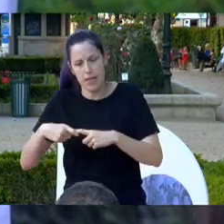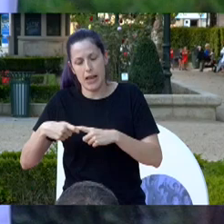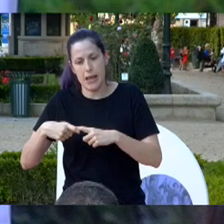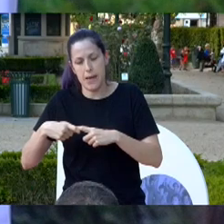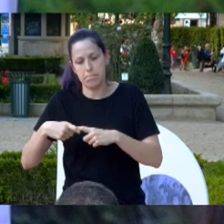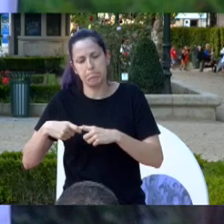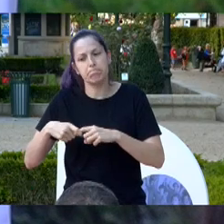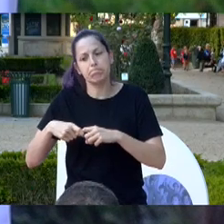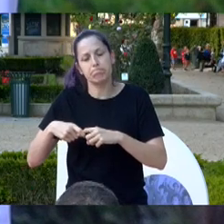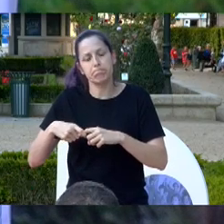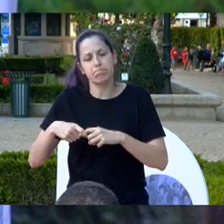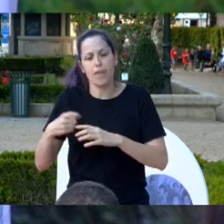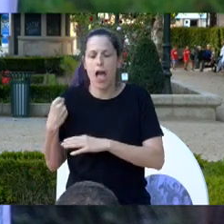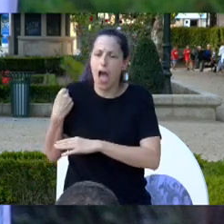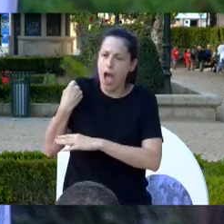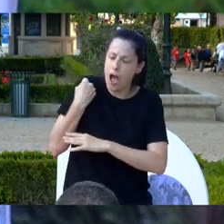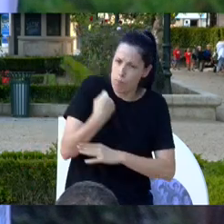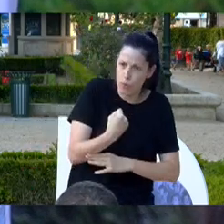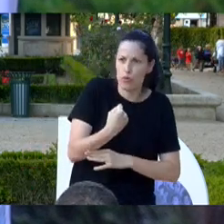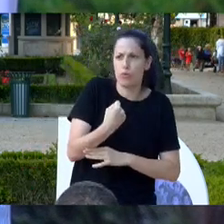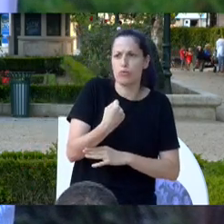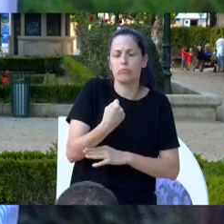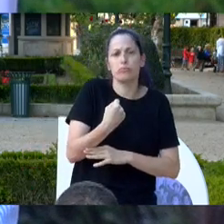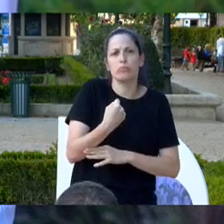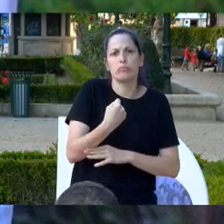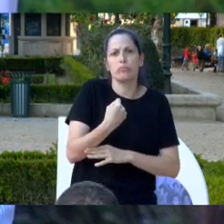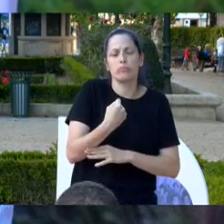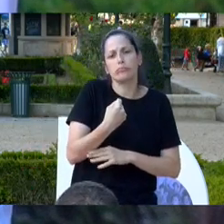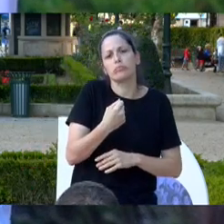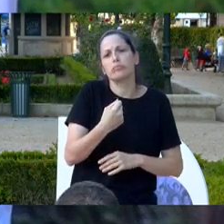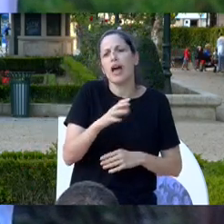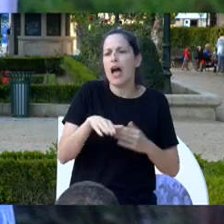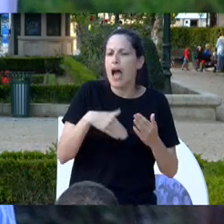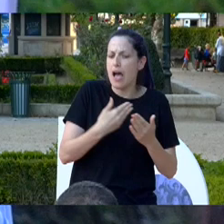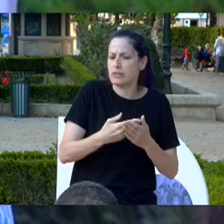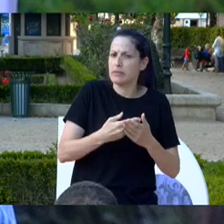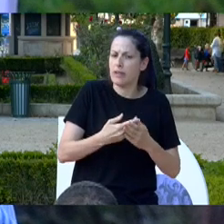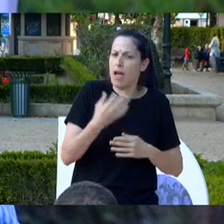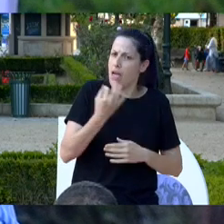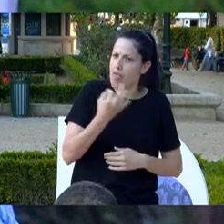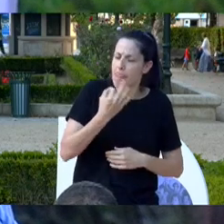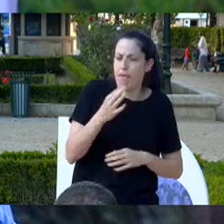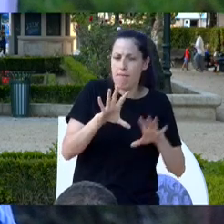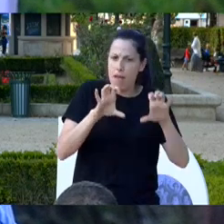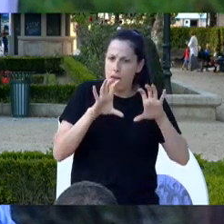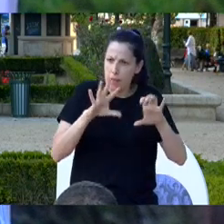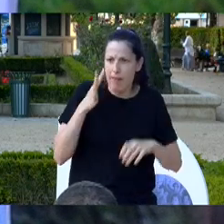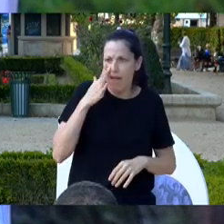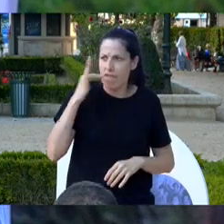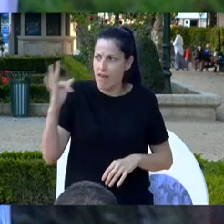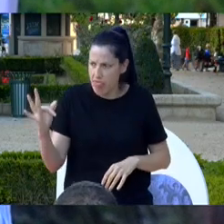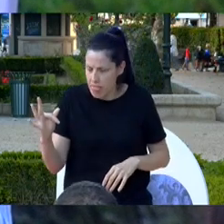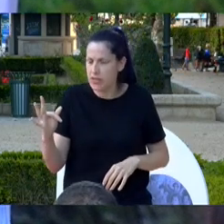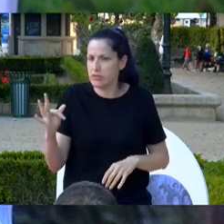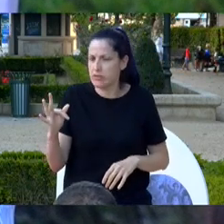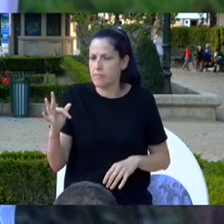da familia, que para examinarse había que facer, sabía que saber francés. E foi para poder